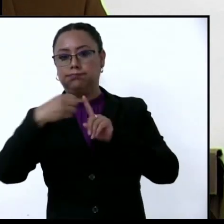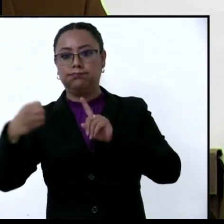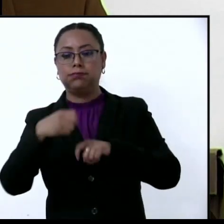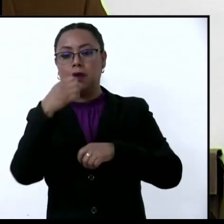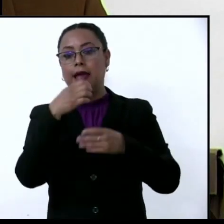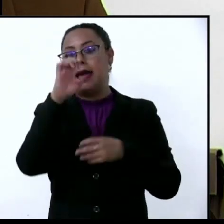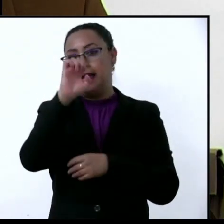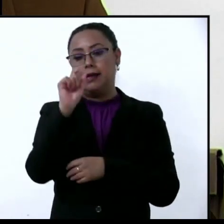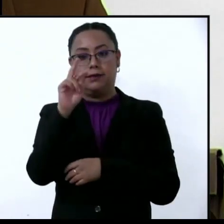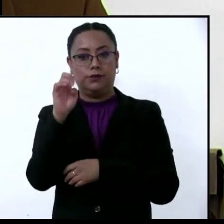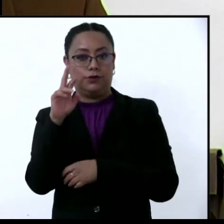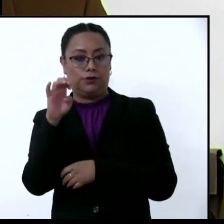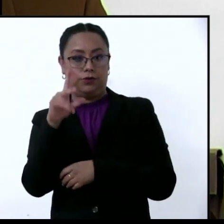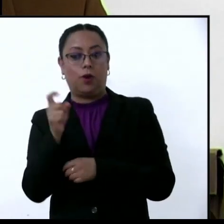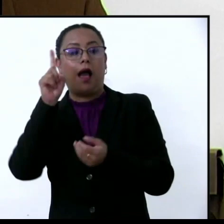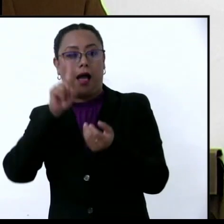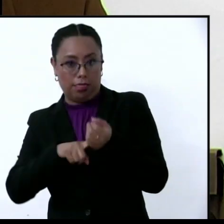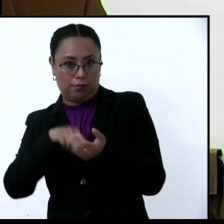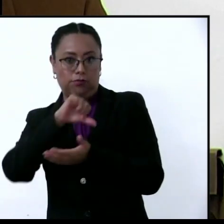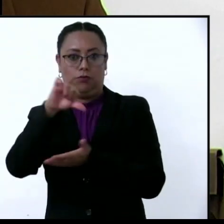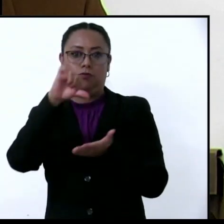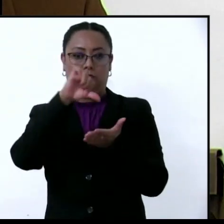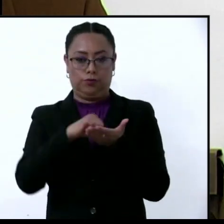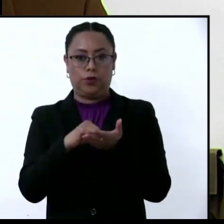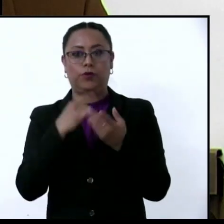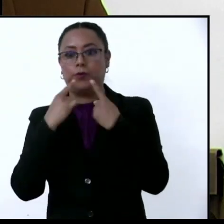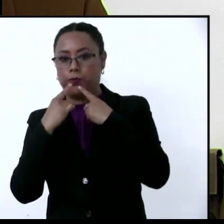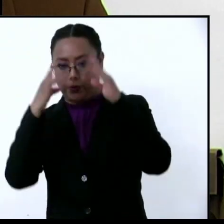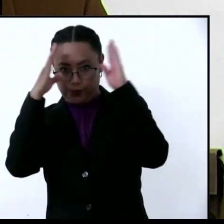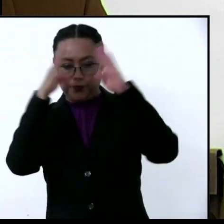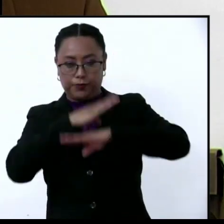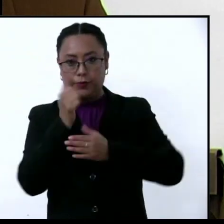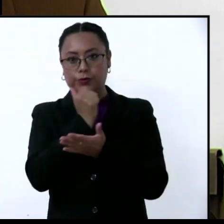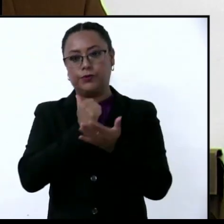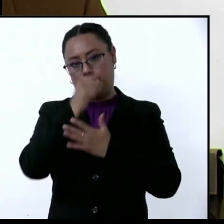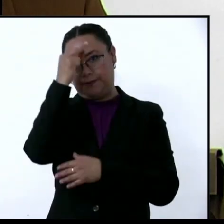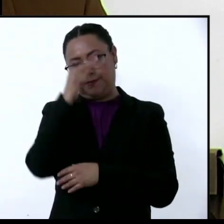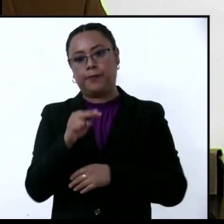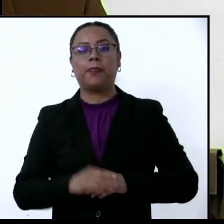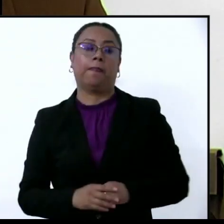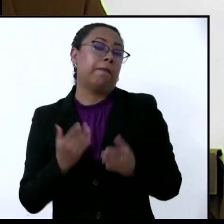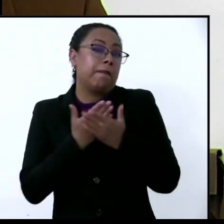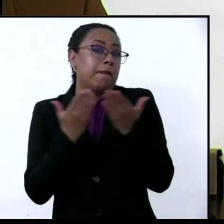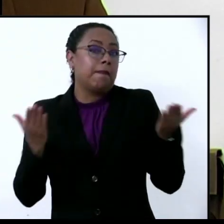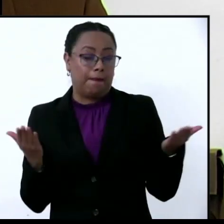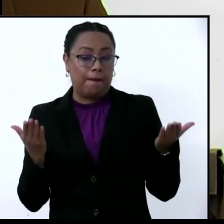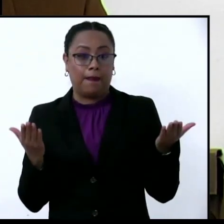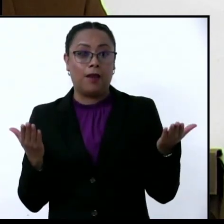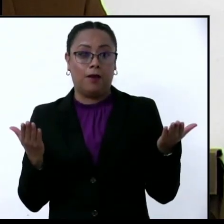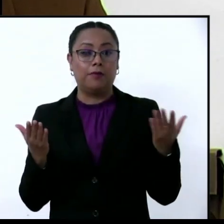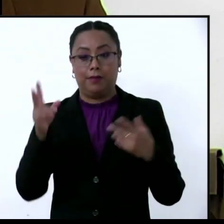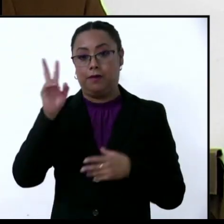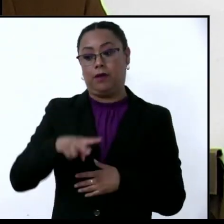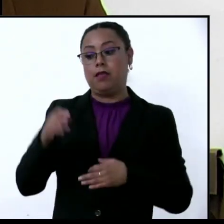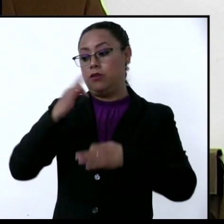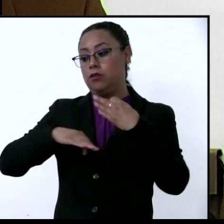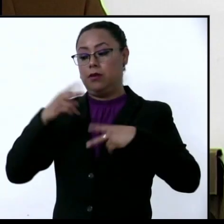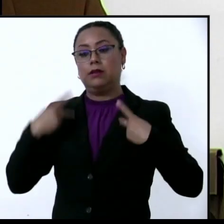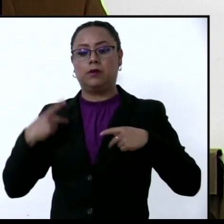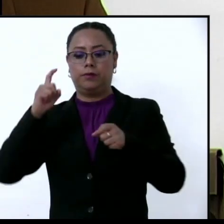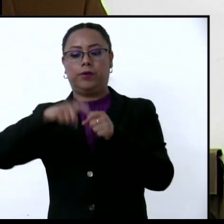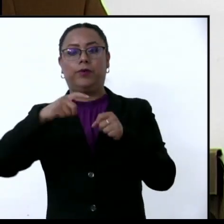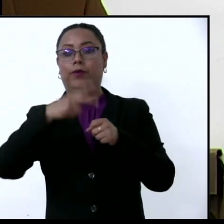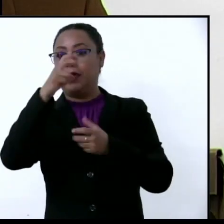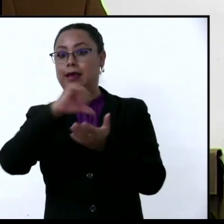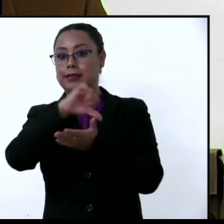de conciliación laboral de la Ciudad de México. Y bueno, prácticamente todas las personas que forman parte del Centro